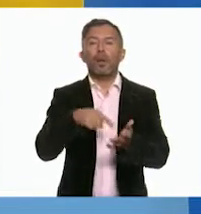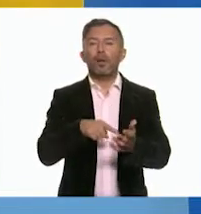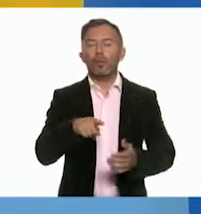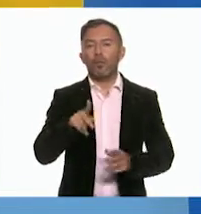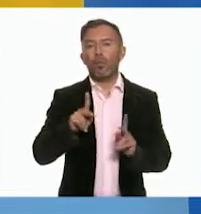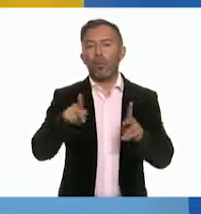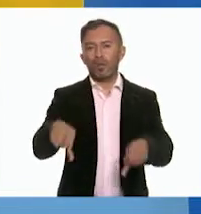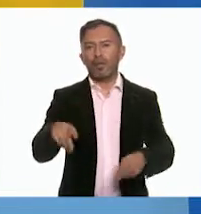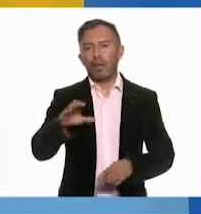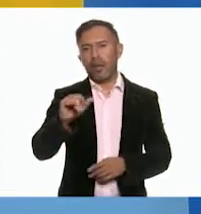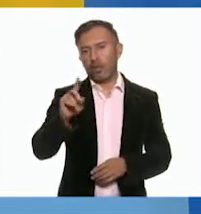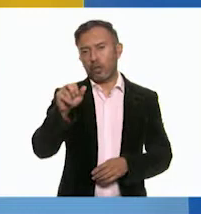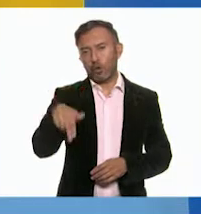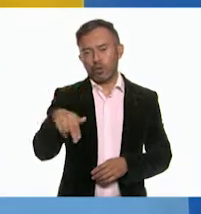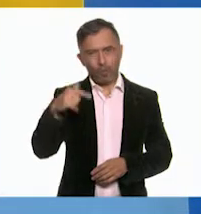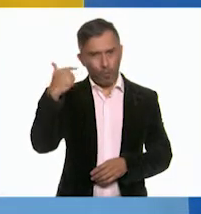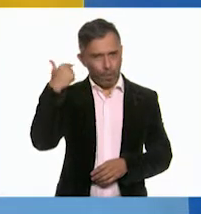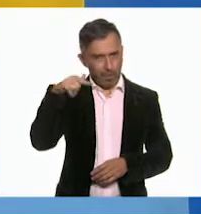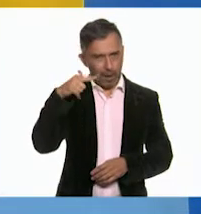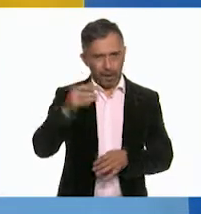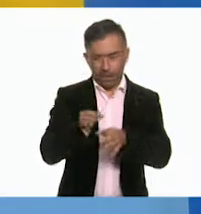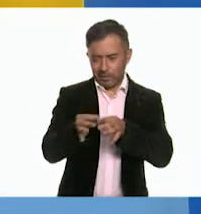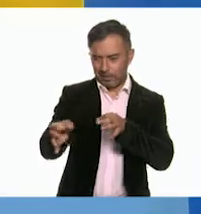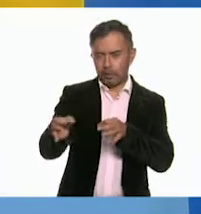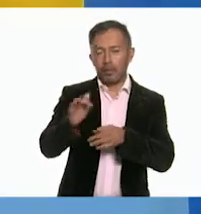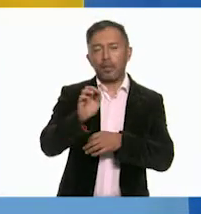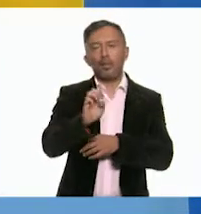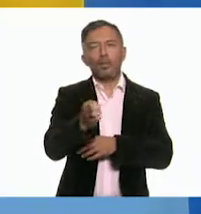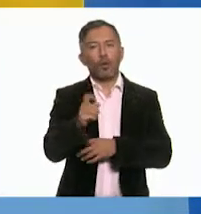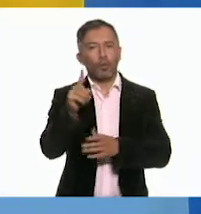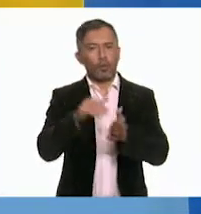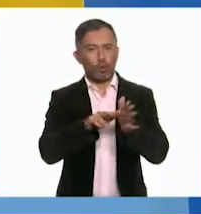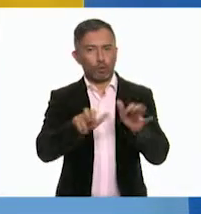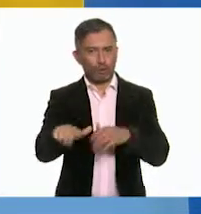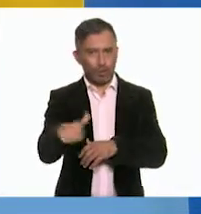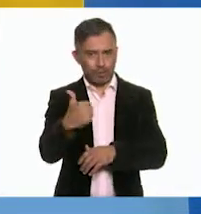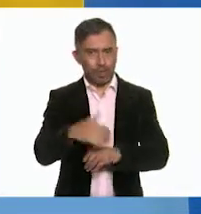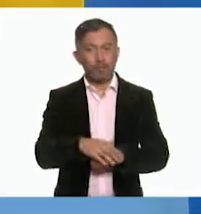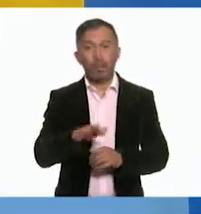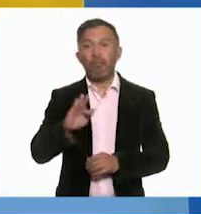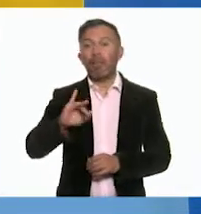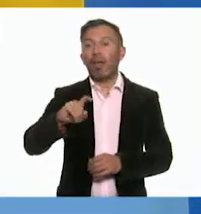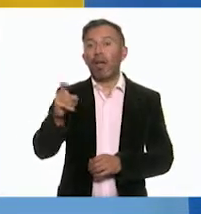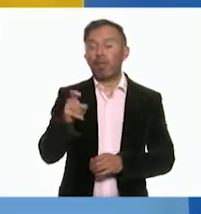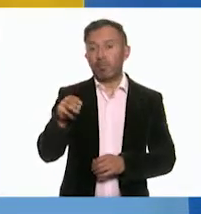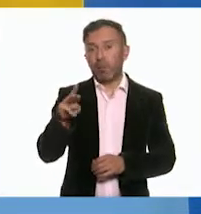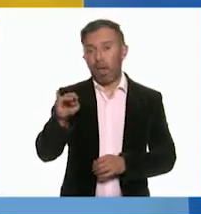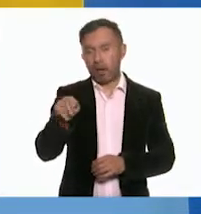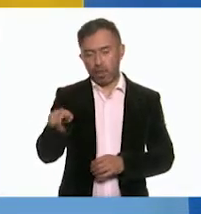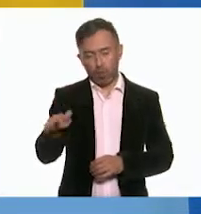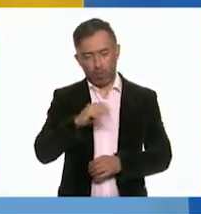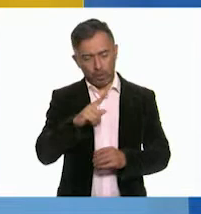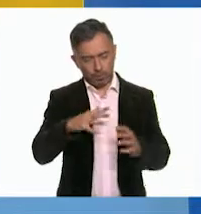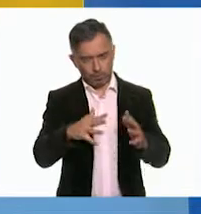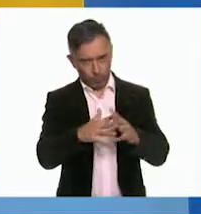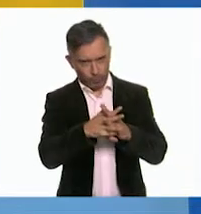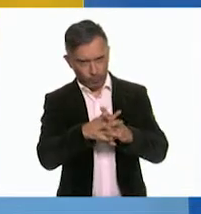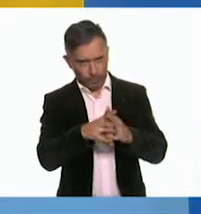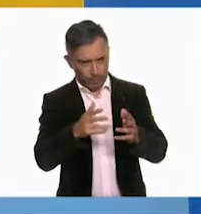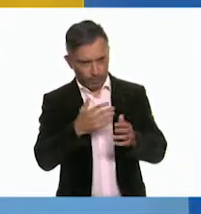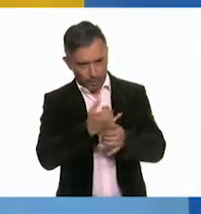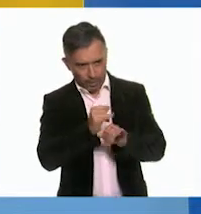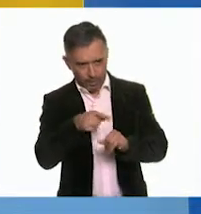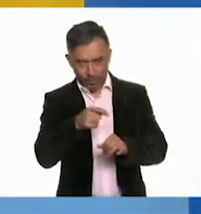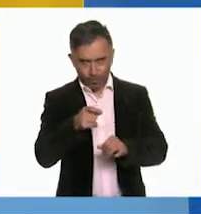de Guadalajara, en enero de 1811. Félix María Calleja derrotó a los insurgentes. A partir de ahí